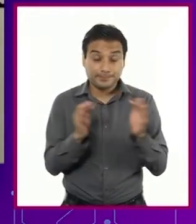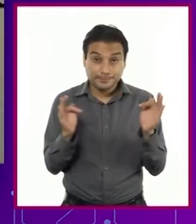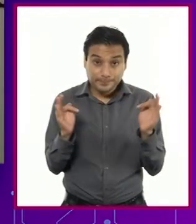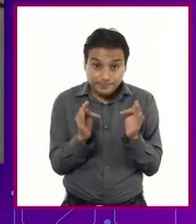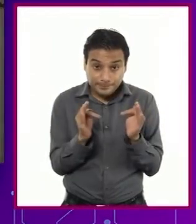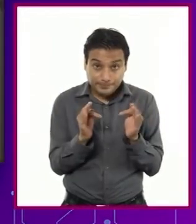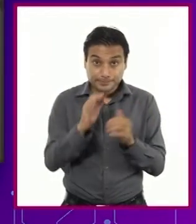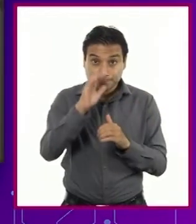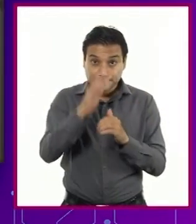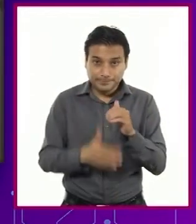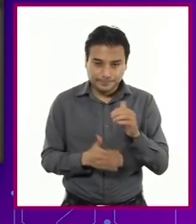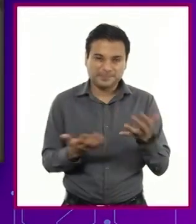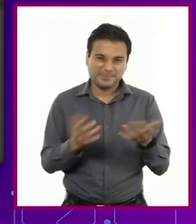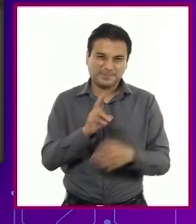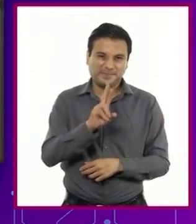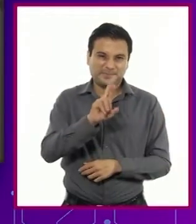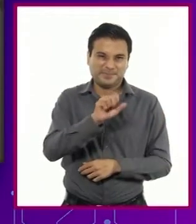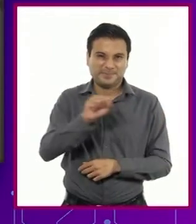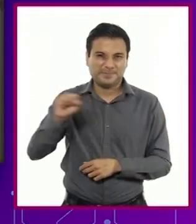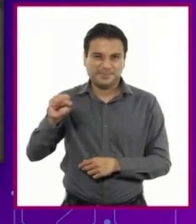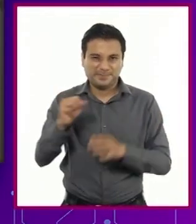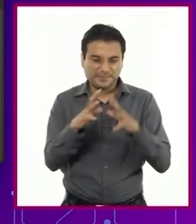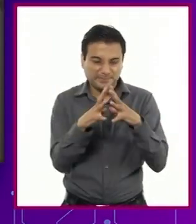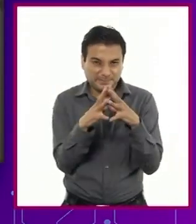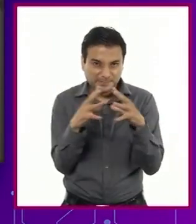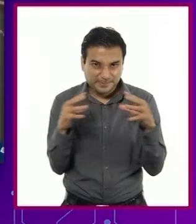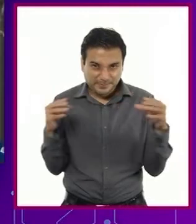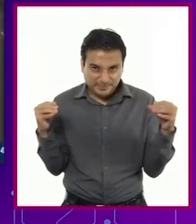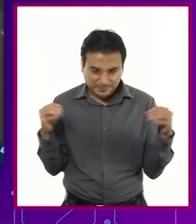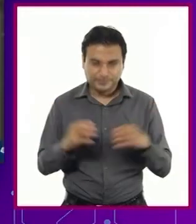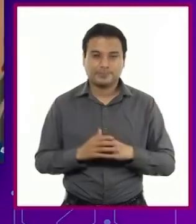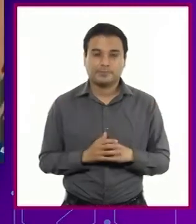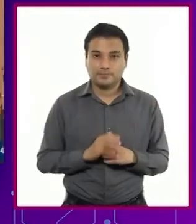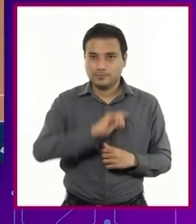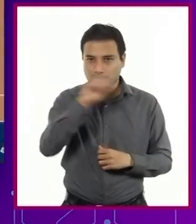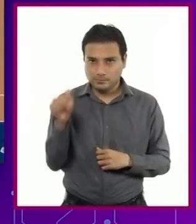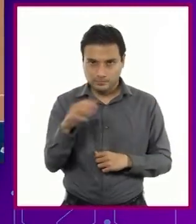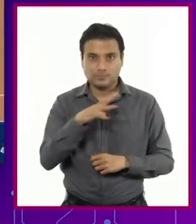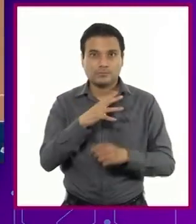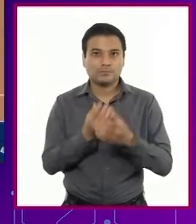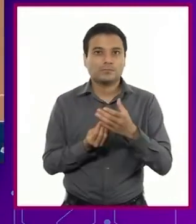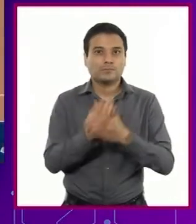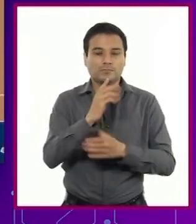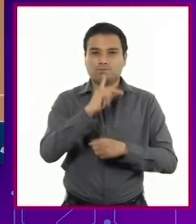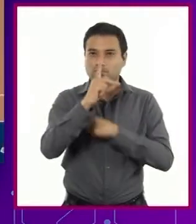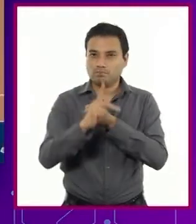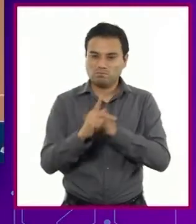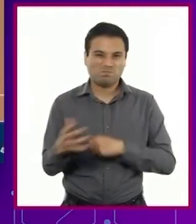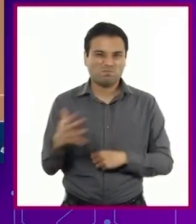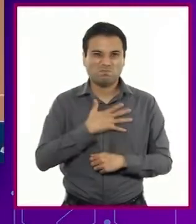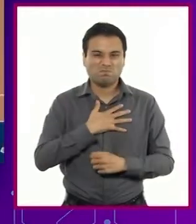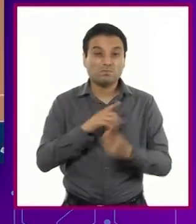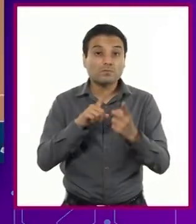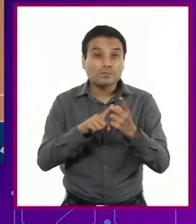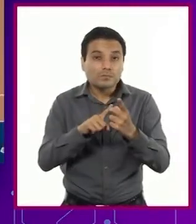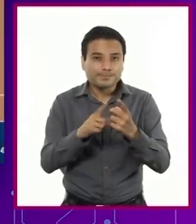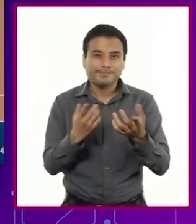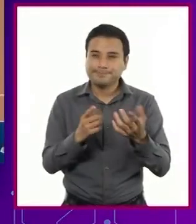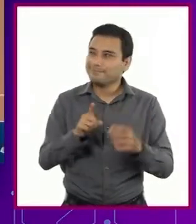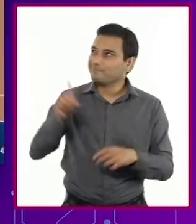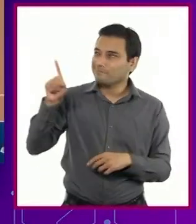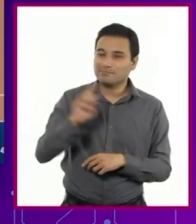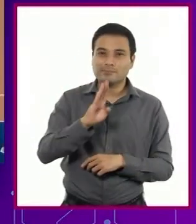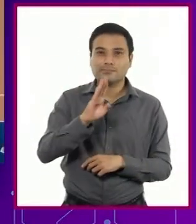tras la desintegración del bloque socialista en Europa, resurgió el nacionalismo en la región de los Balcanes,